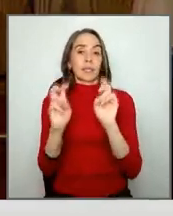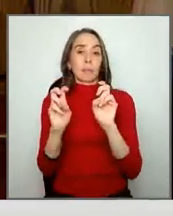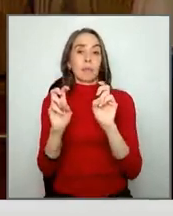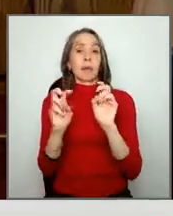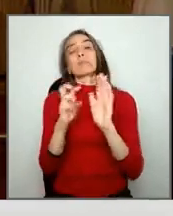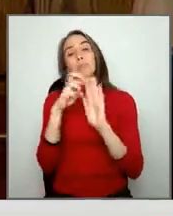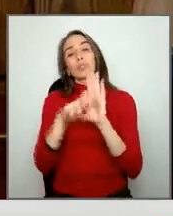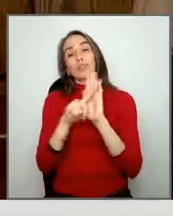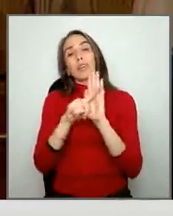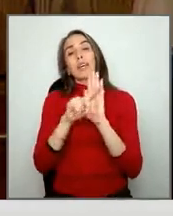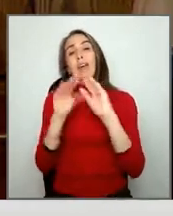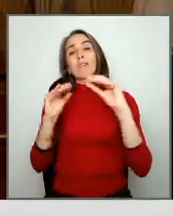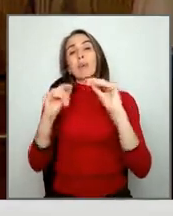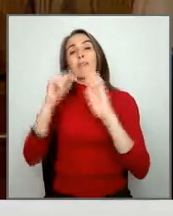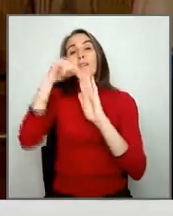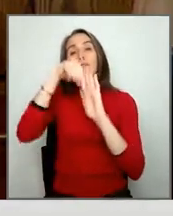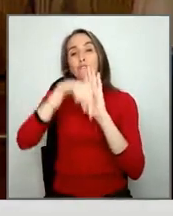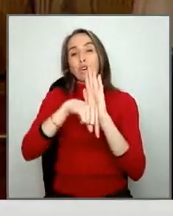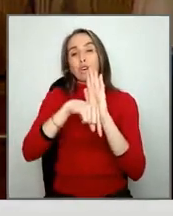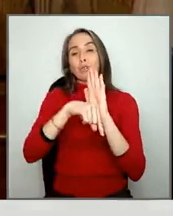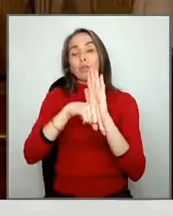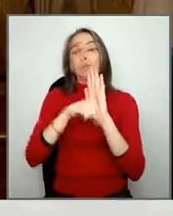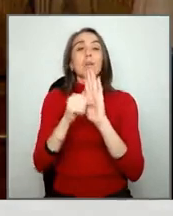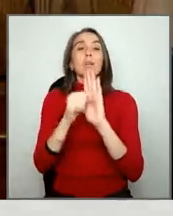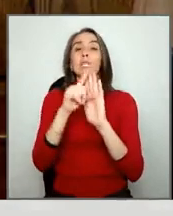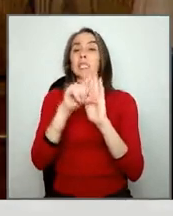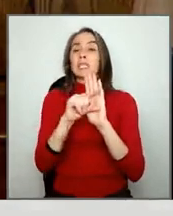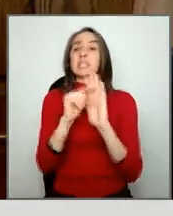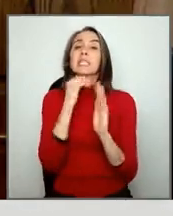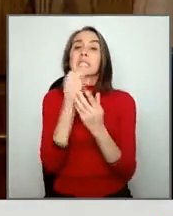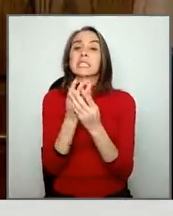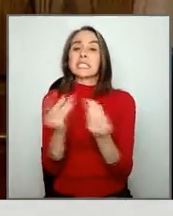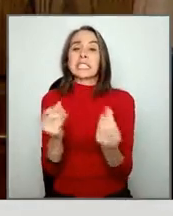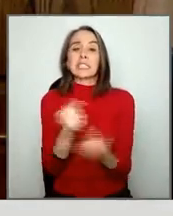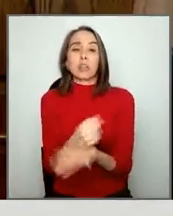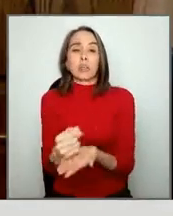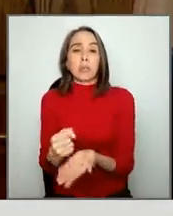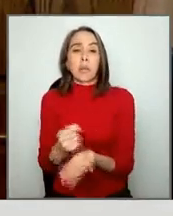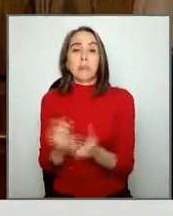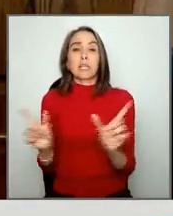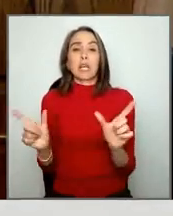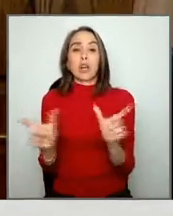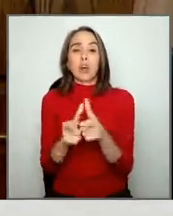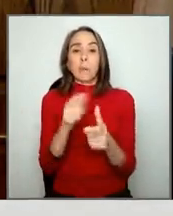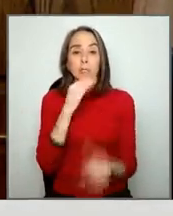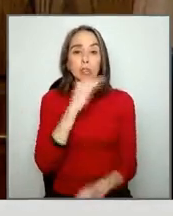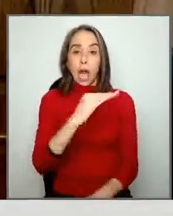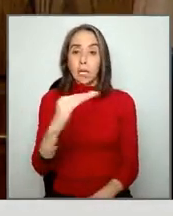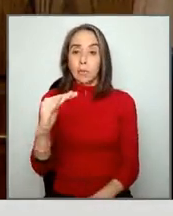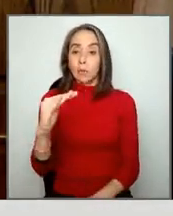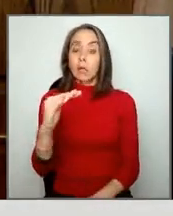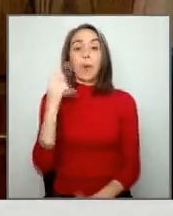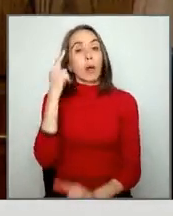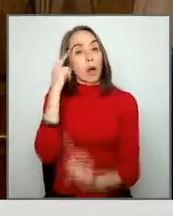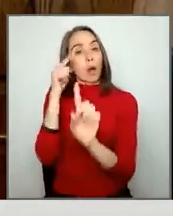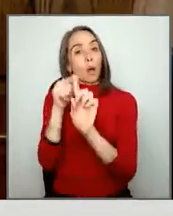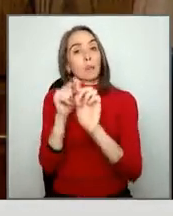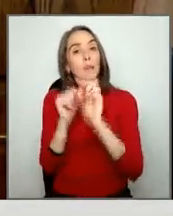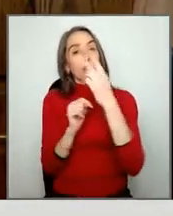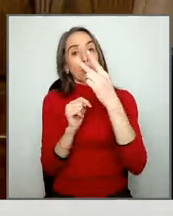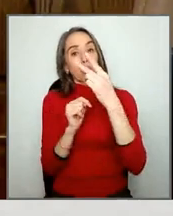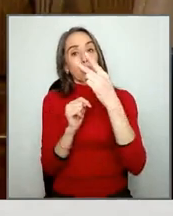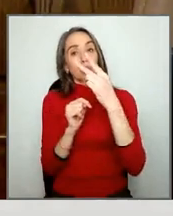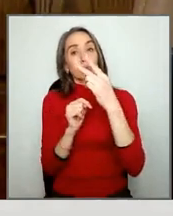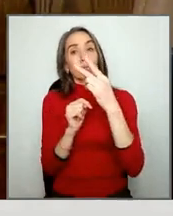es un proyecto de muy sencillo trámite que tuvimos en la comisión de agricultura que busca principalmente dos cosas La primera es poder destinar